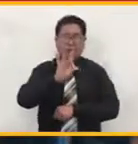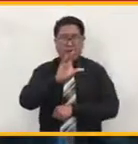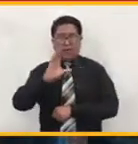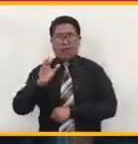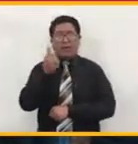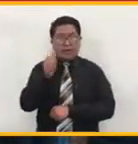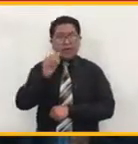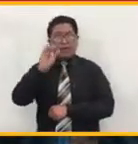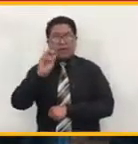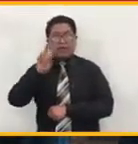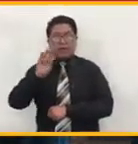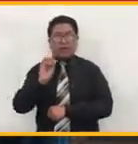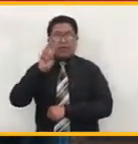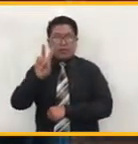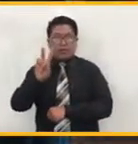al